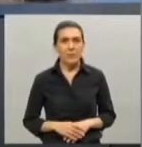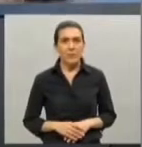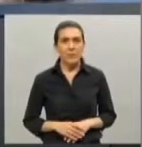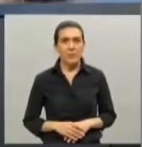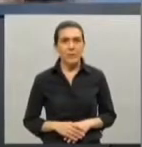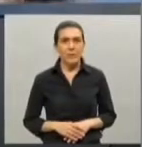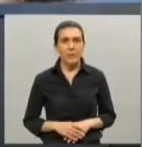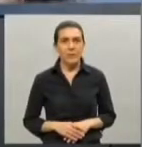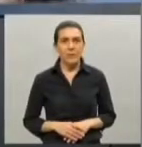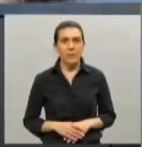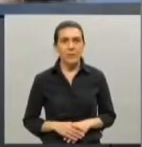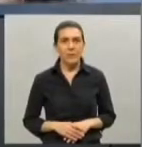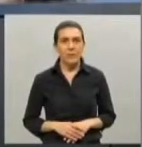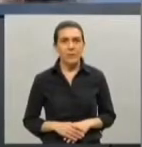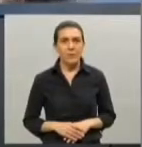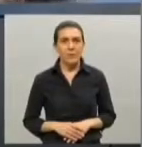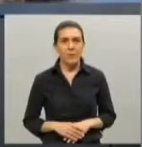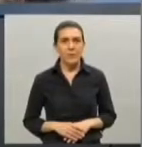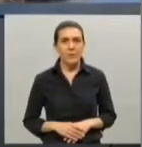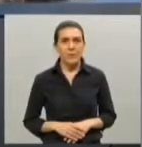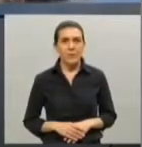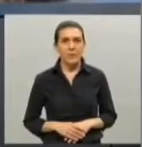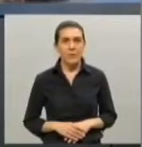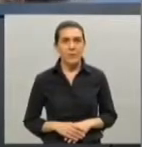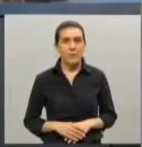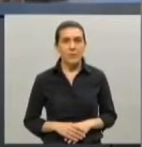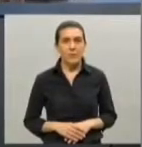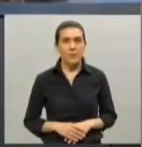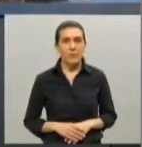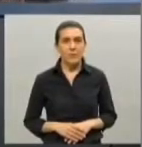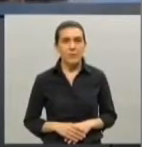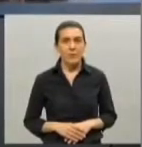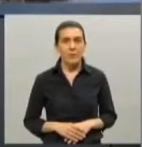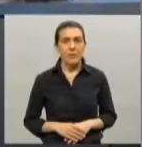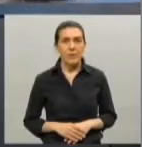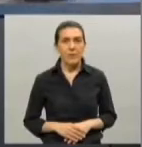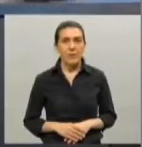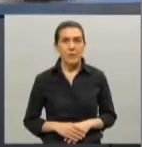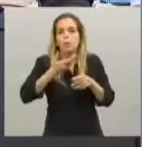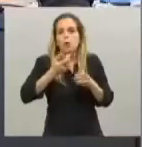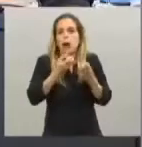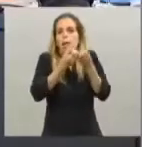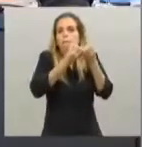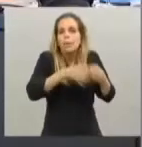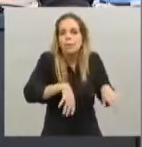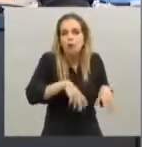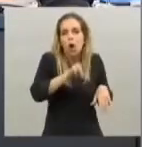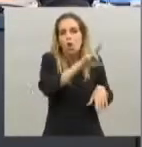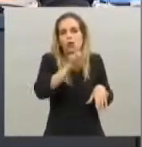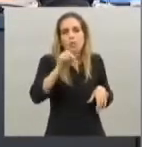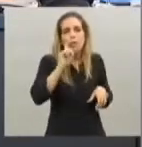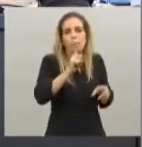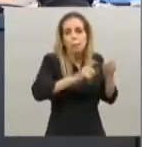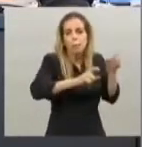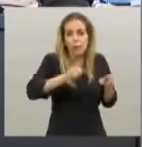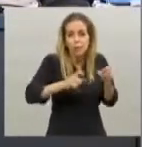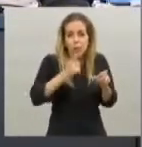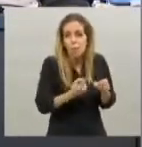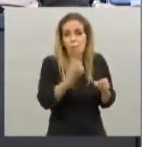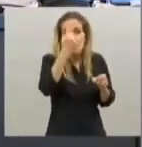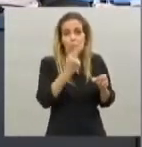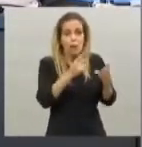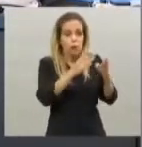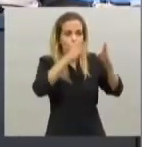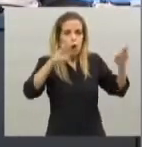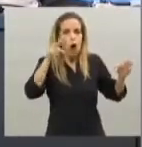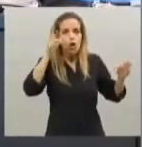de la predicción es un arte muy difícil, sobre todo si se quiere predecir el futuro. El futuro es incierto. Ahora, doctor, se han hecho